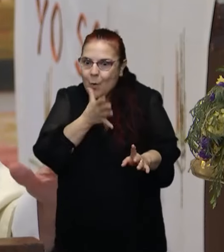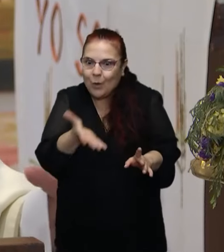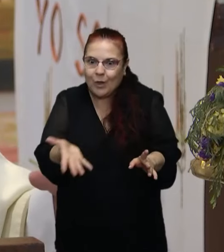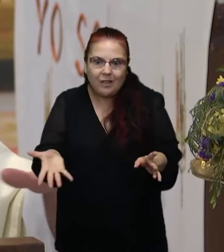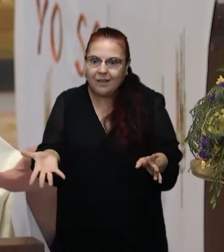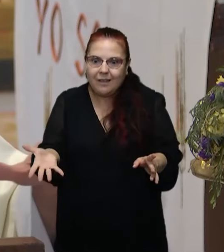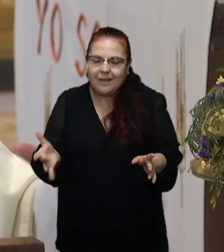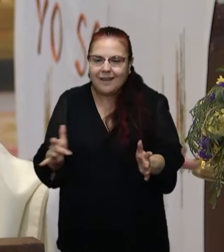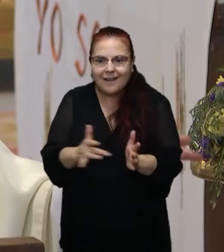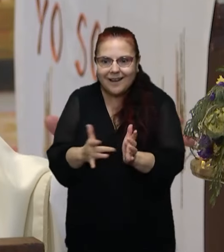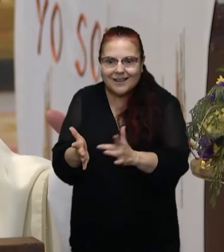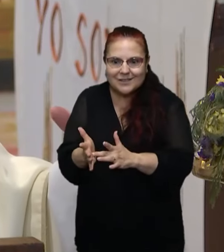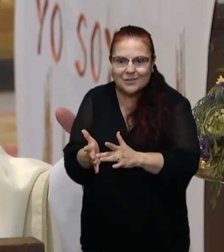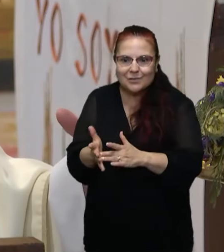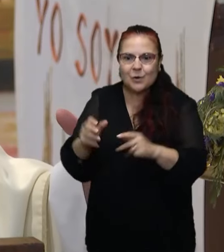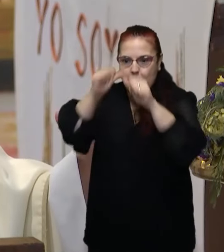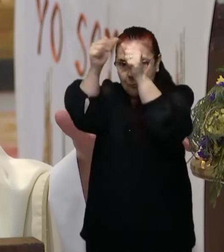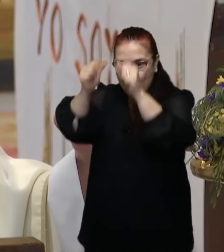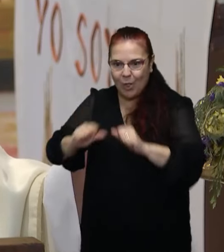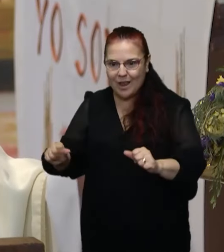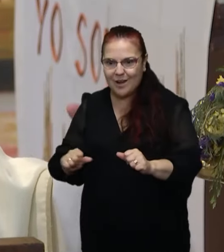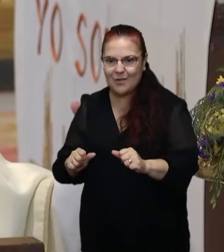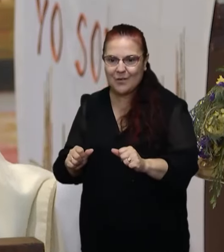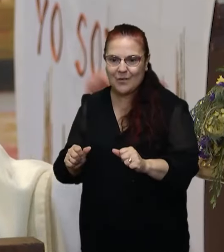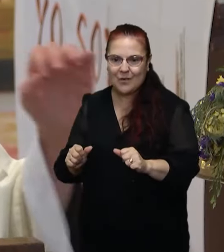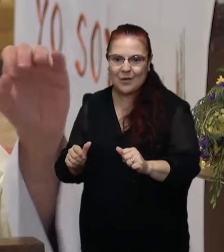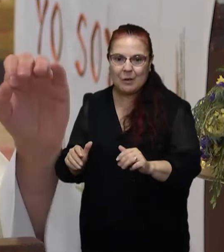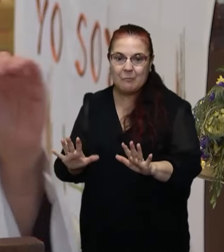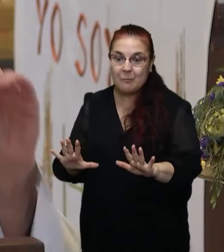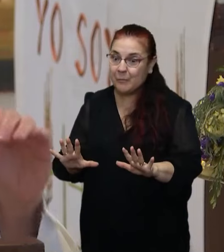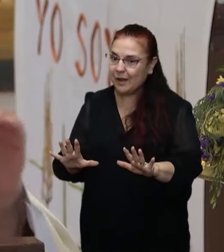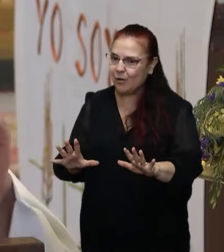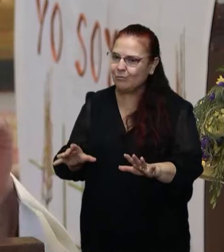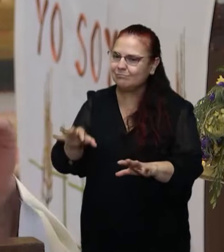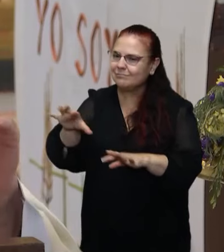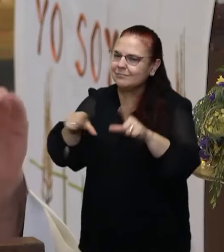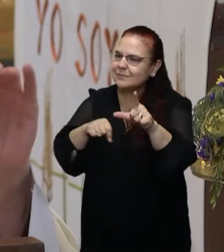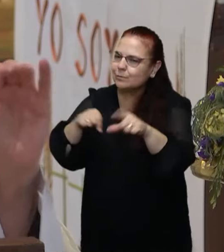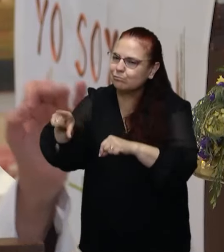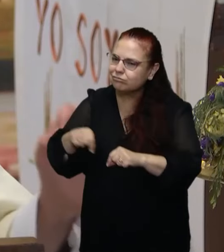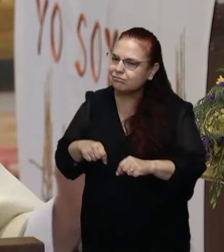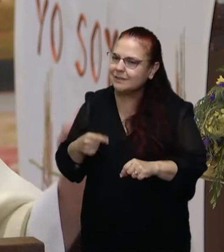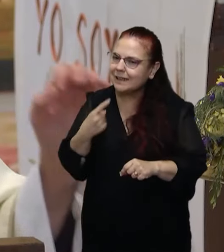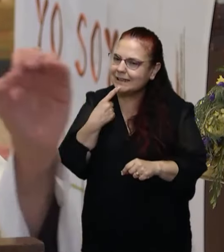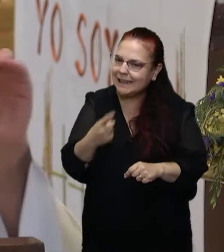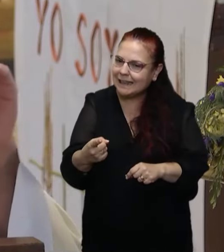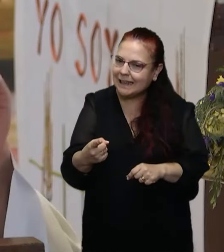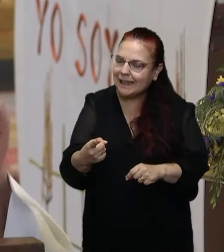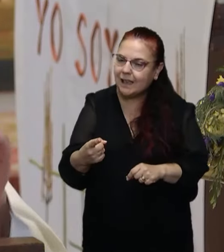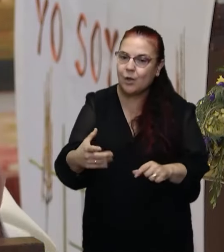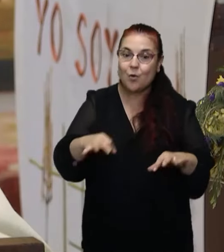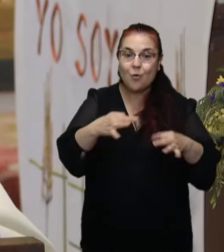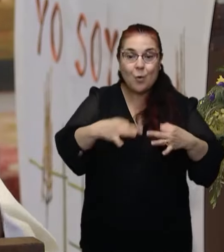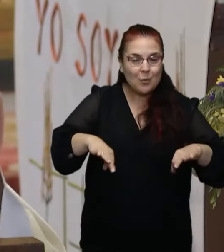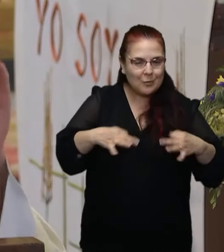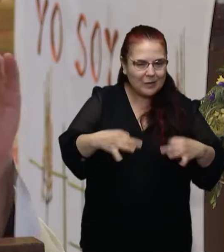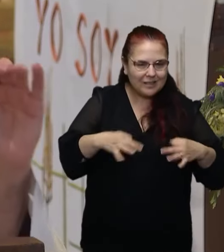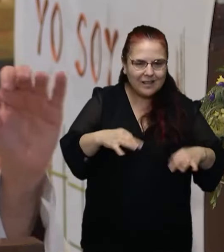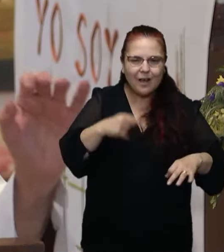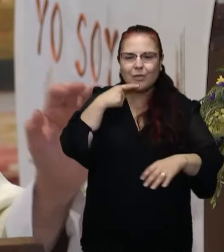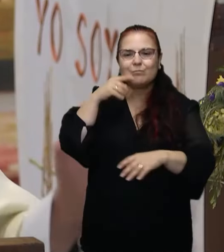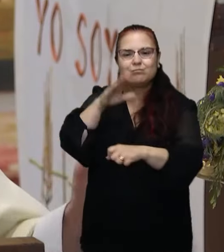Jesús no nos sea de modelo. Pero entre todas escoge esas, la humildad y la